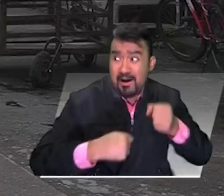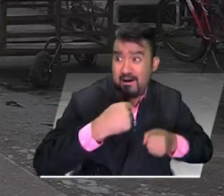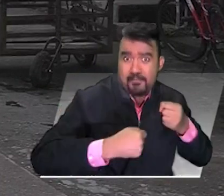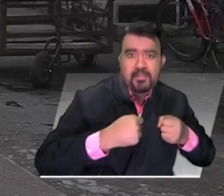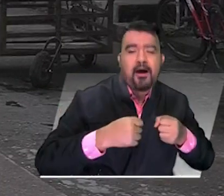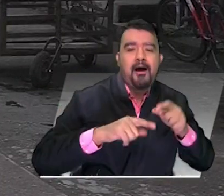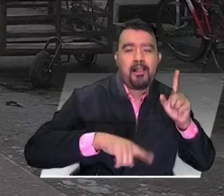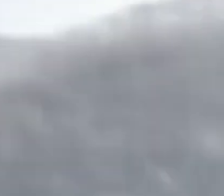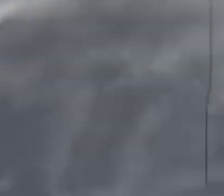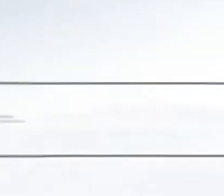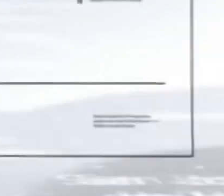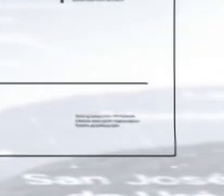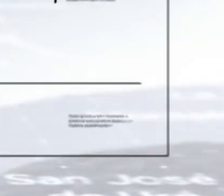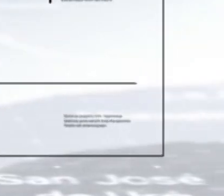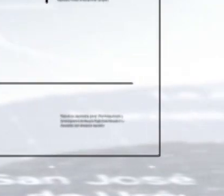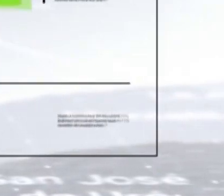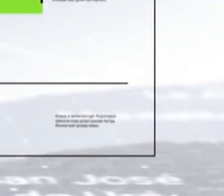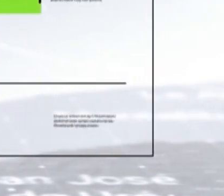de habitación